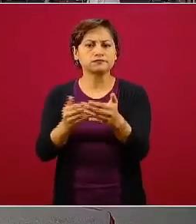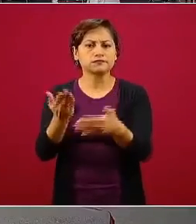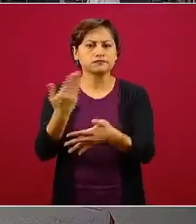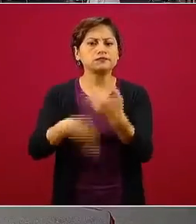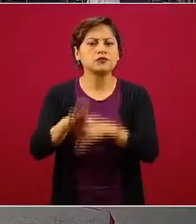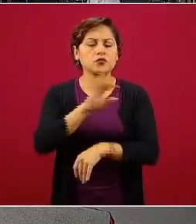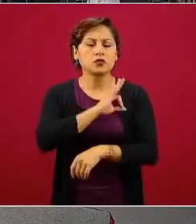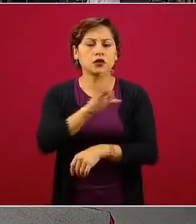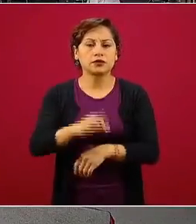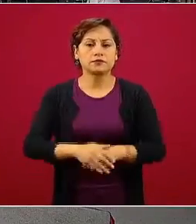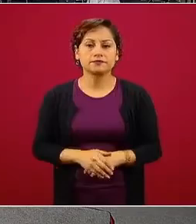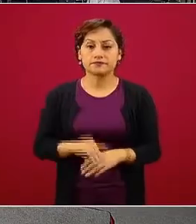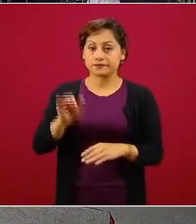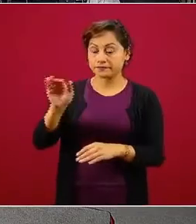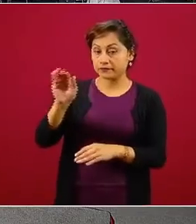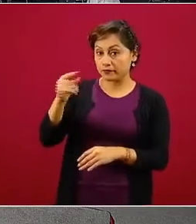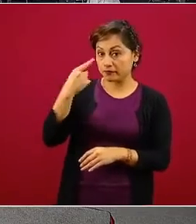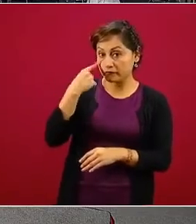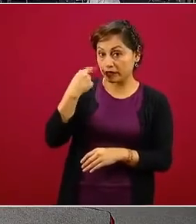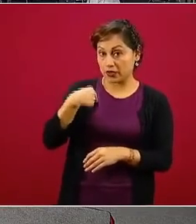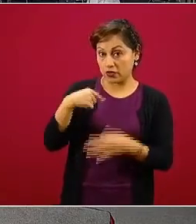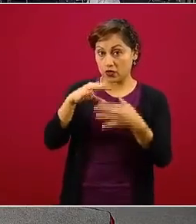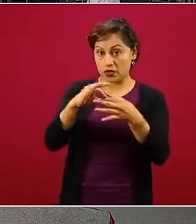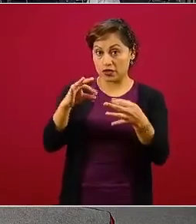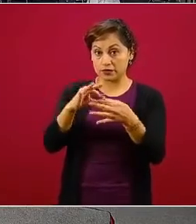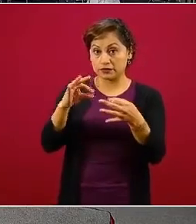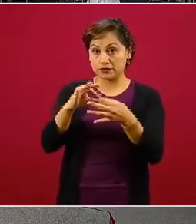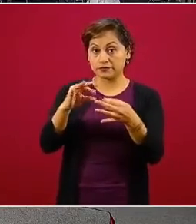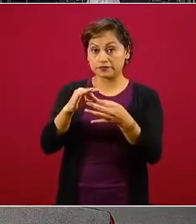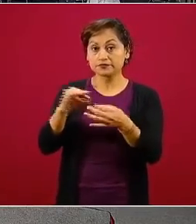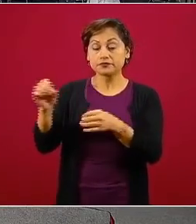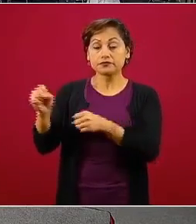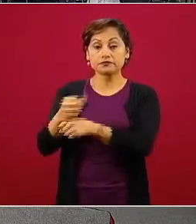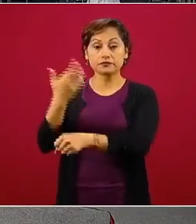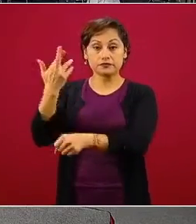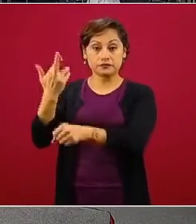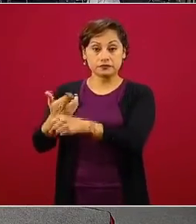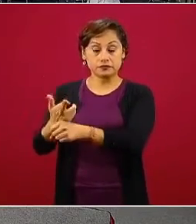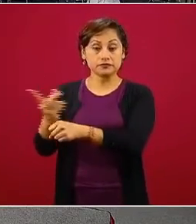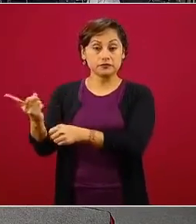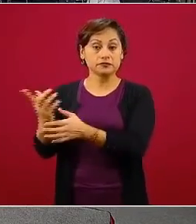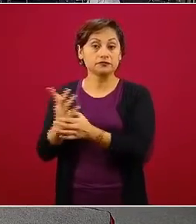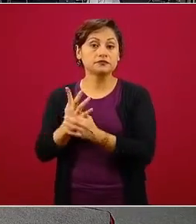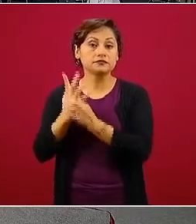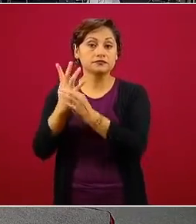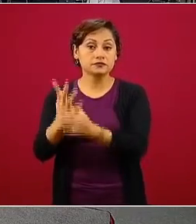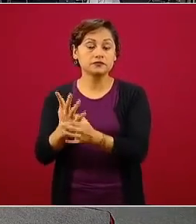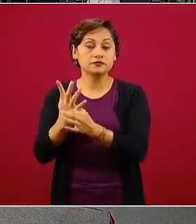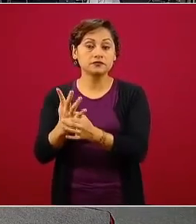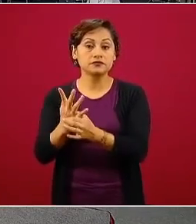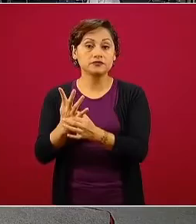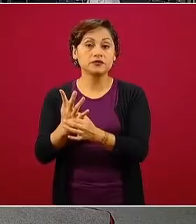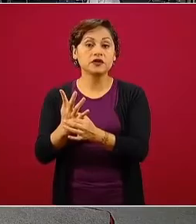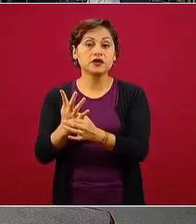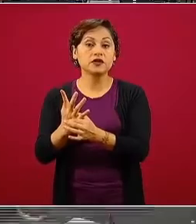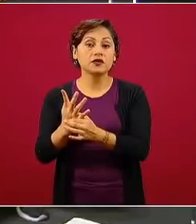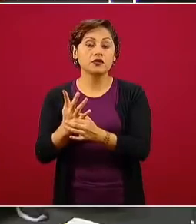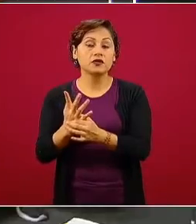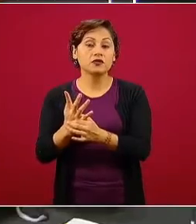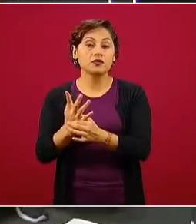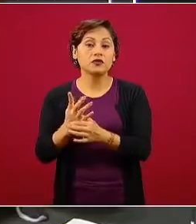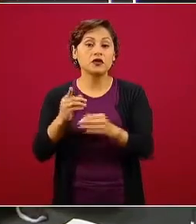reunión que mencionó el señor secretario en Frontera Tabasco. Tengo referencias